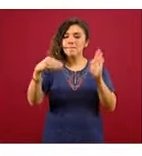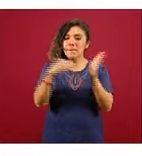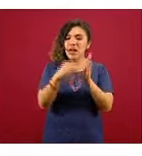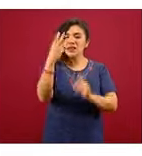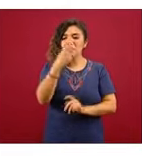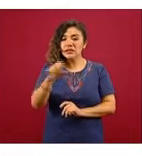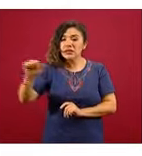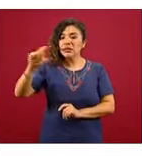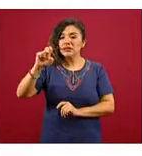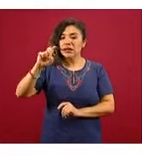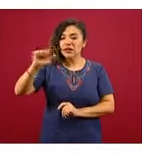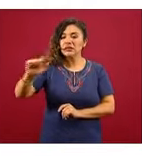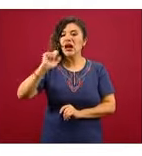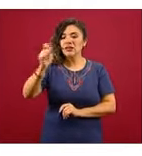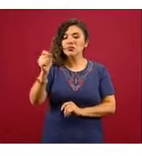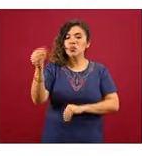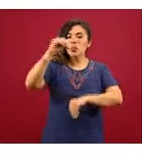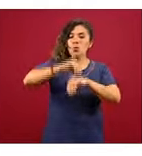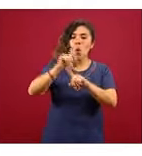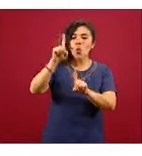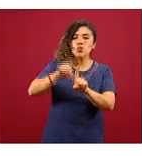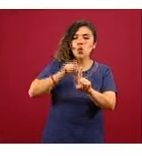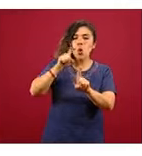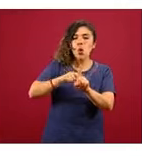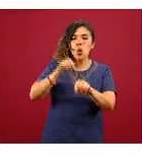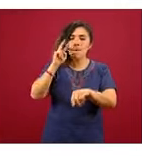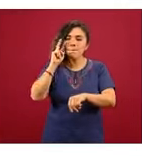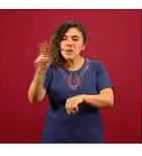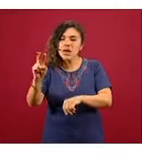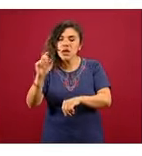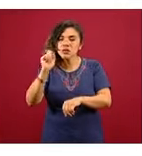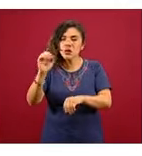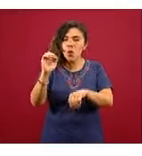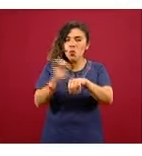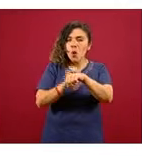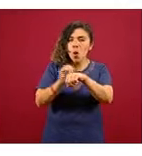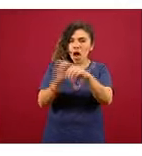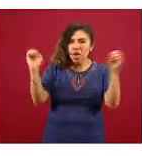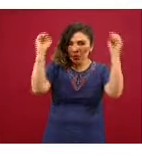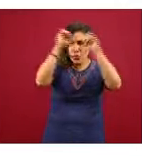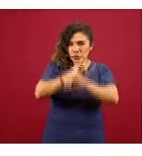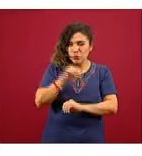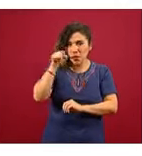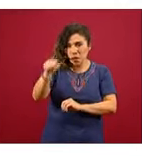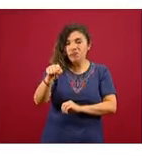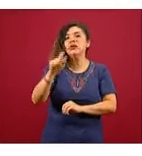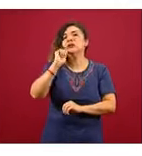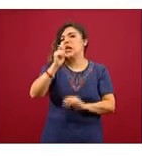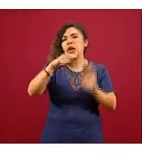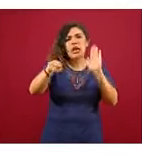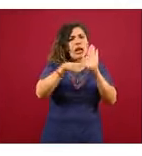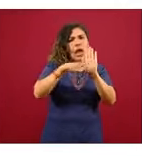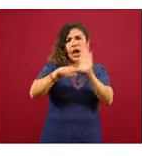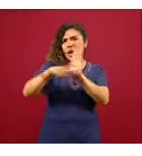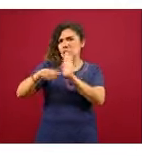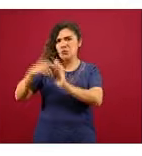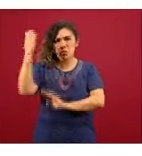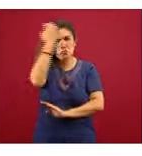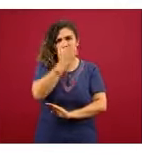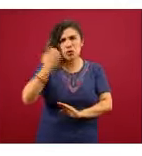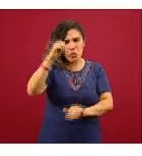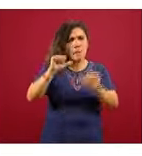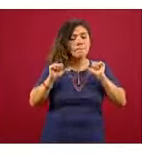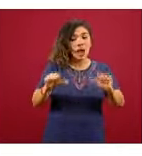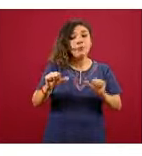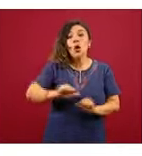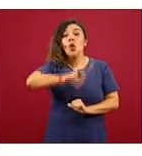388.636, que son las que están representadas en las barras de color lila oscuro, que han dado ya negativas a la prueba, y